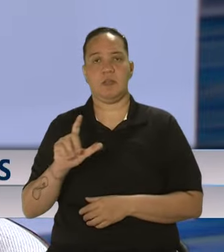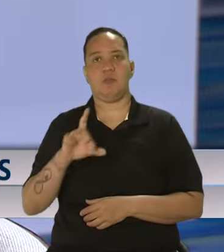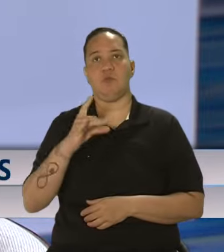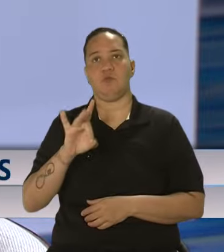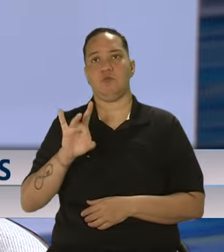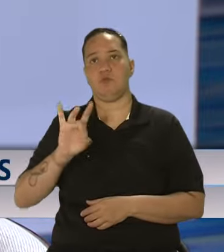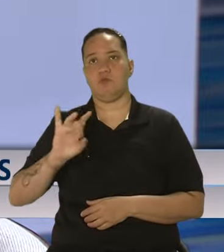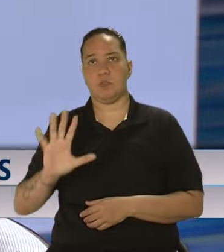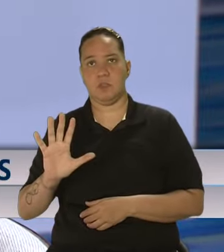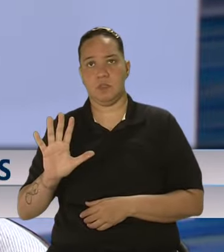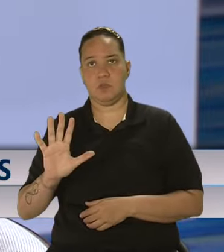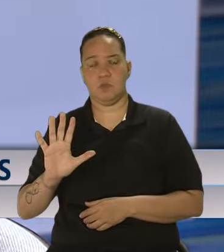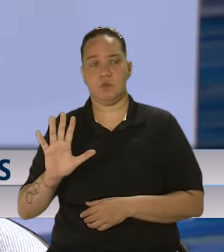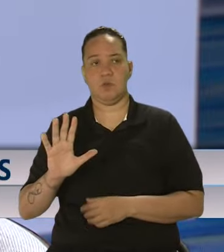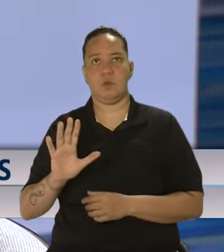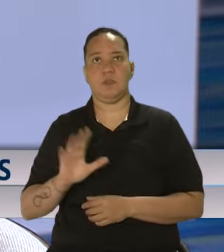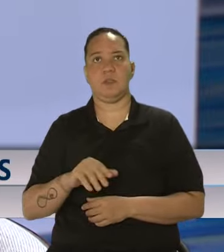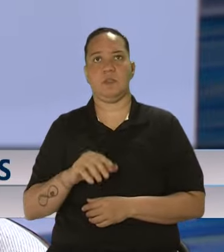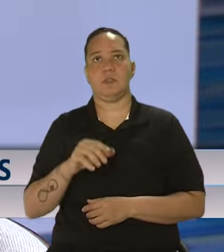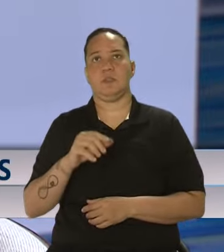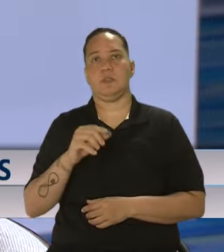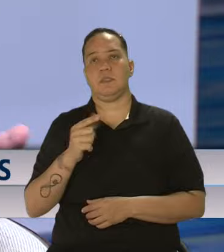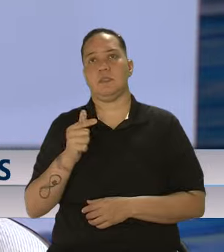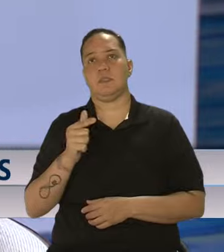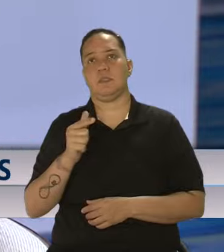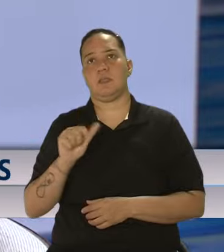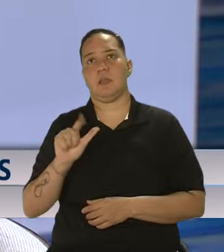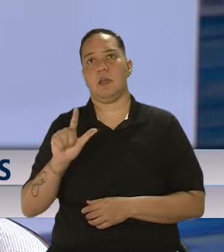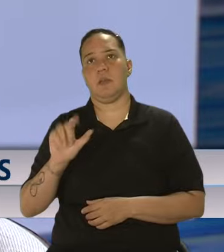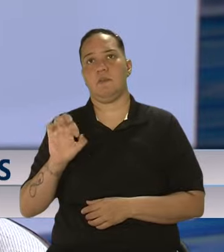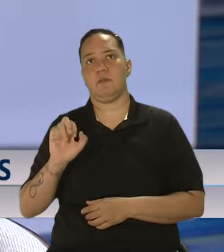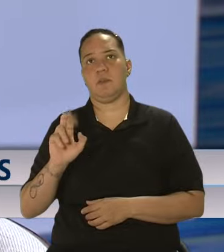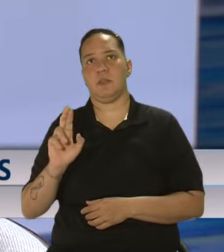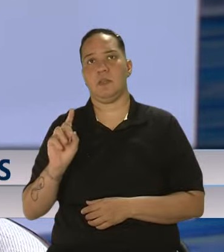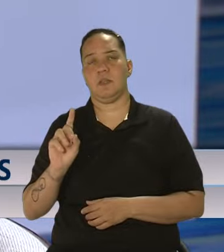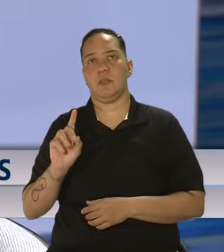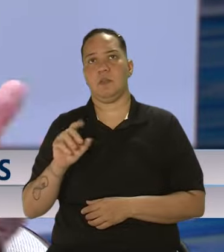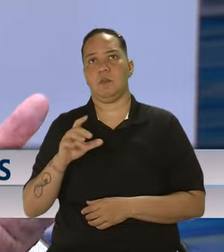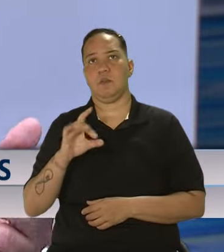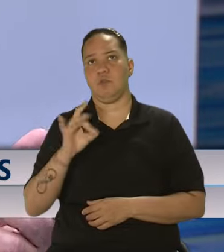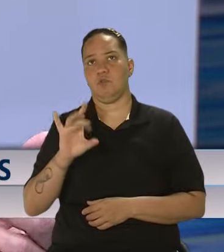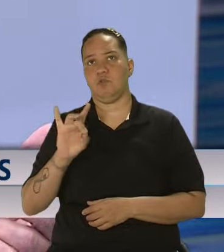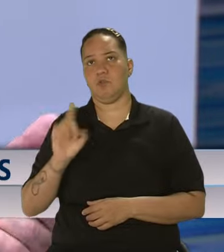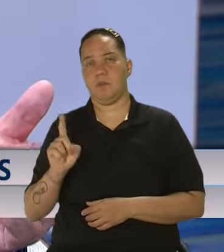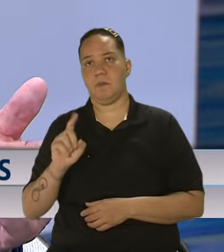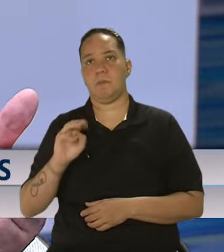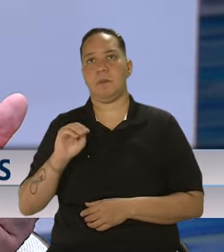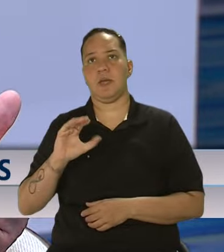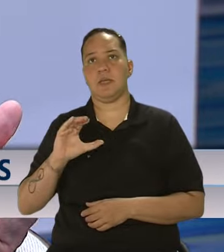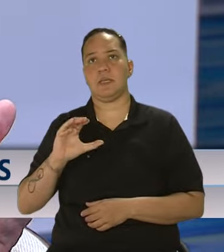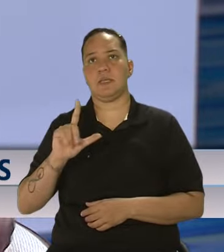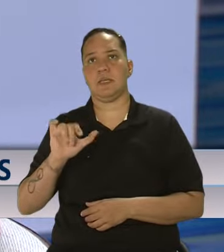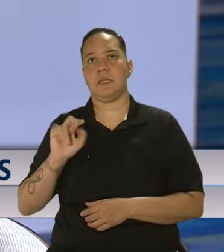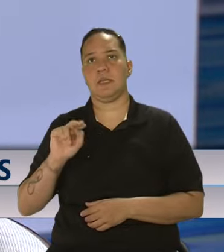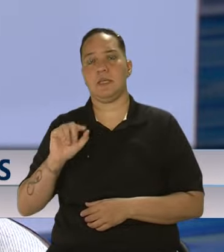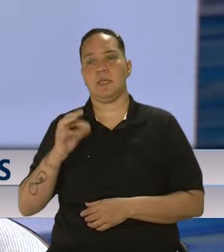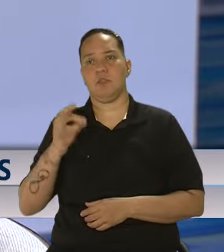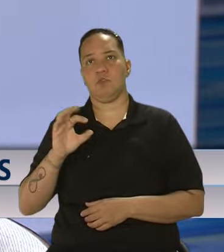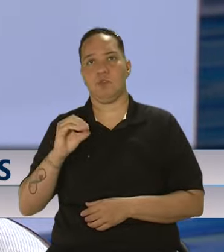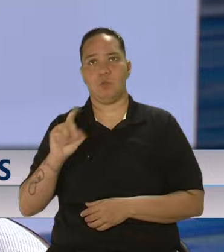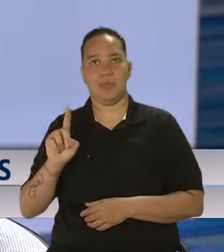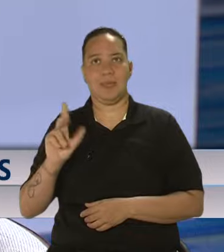1865 el de Garfield en el año 1881 el de mail en el año 1901 y el